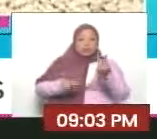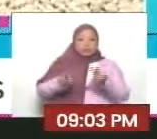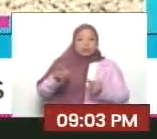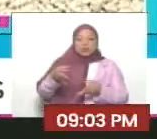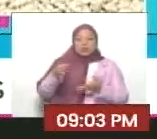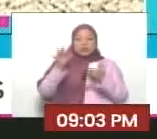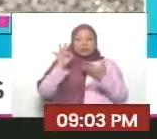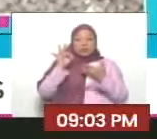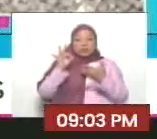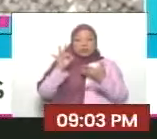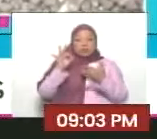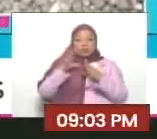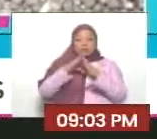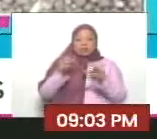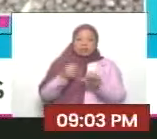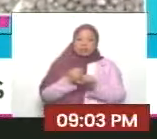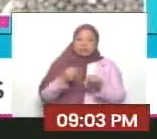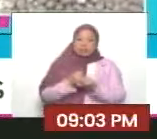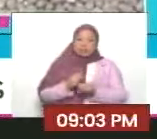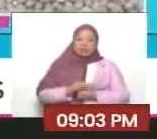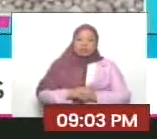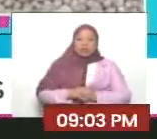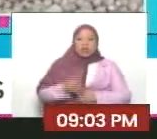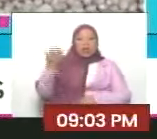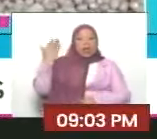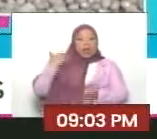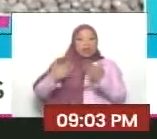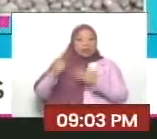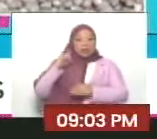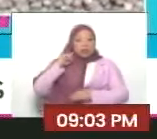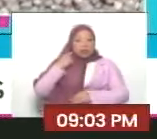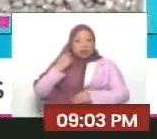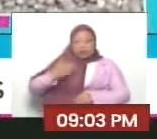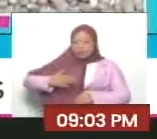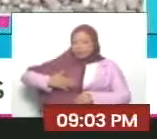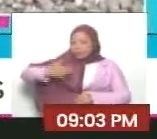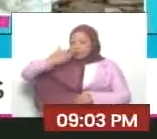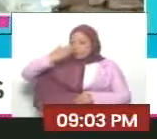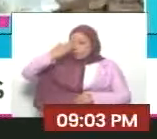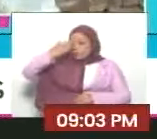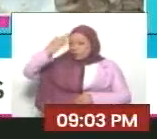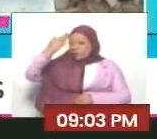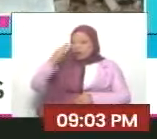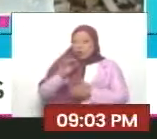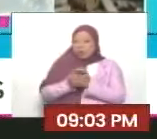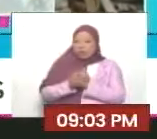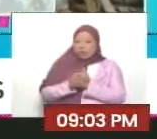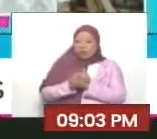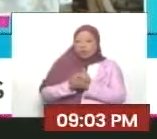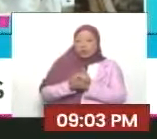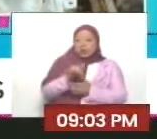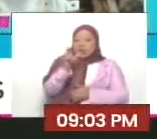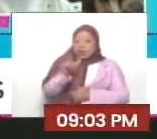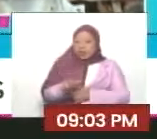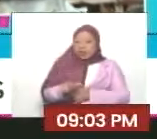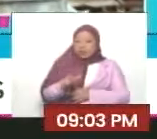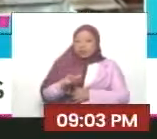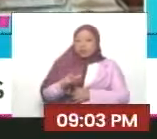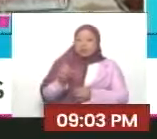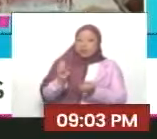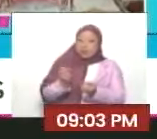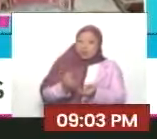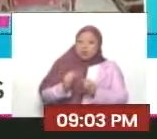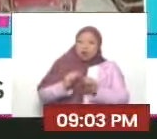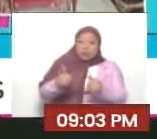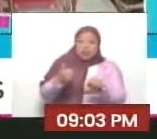café a tu ancestro árabe, a tus paisanos. ¿Qué dice Héctor Rodríguez? Ya estamos